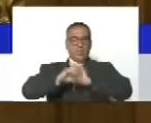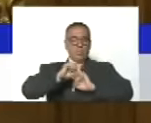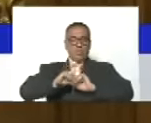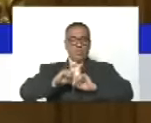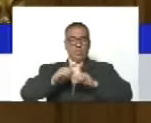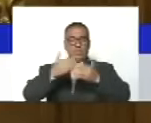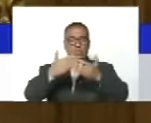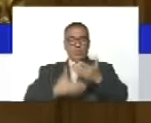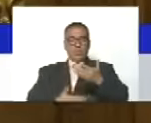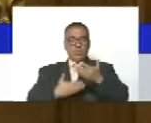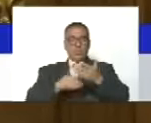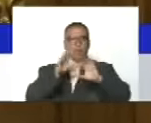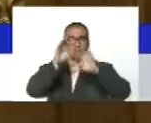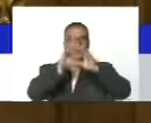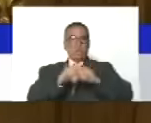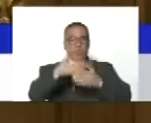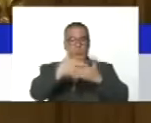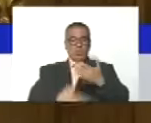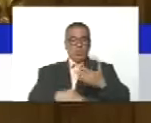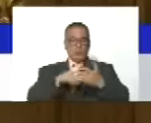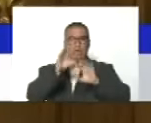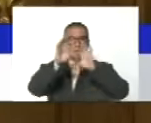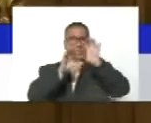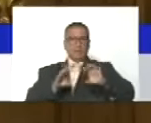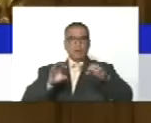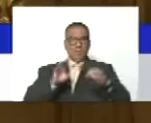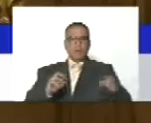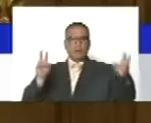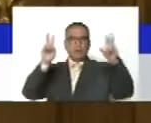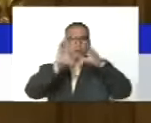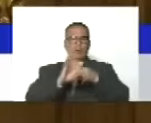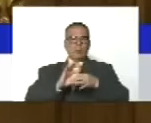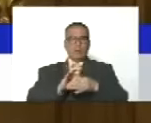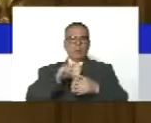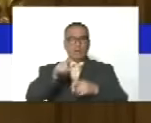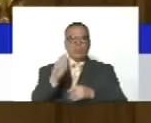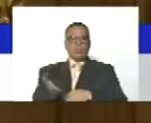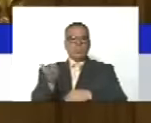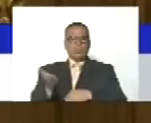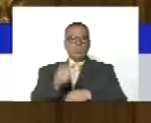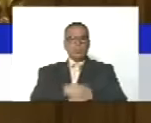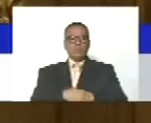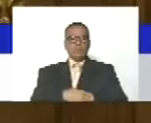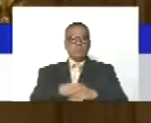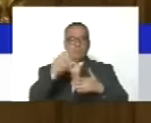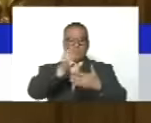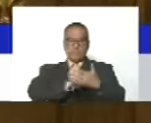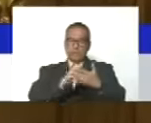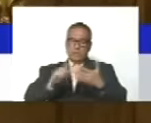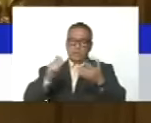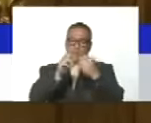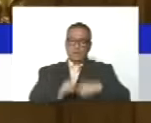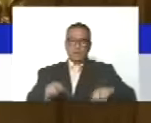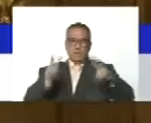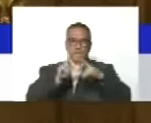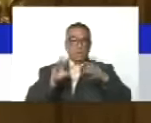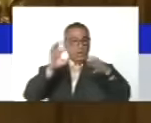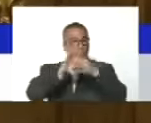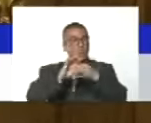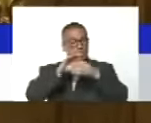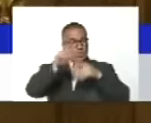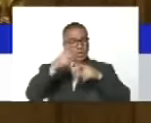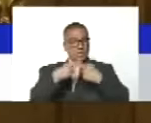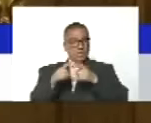Carta de Naciones Unidas. Yo creo que ese es un paso importante, porque la Carta de Naciones Unidas, así como